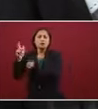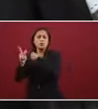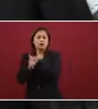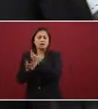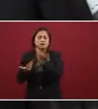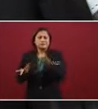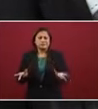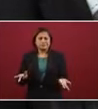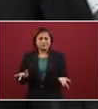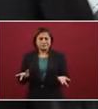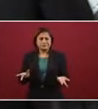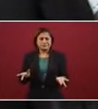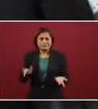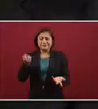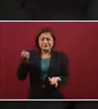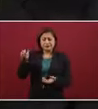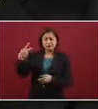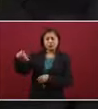Entonces, eso es lo que miden,